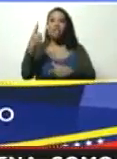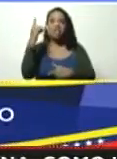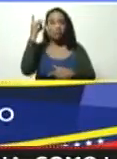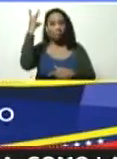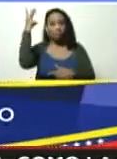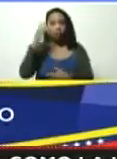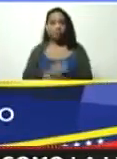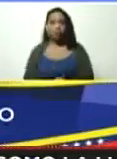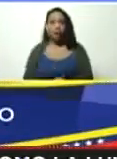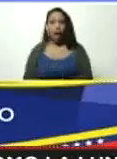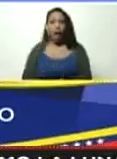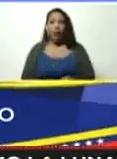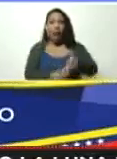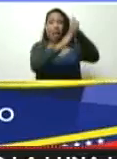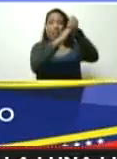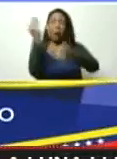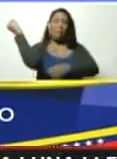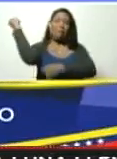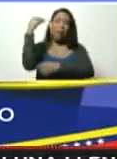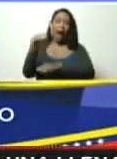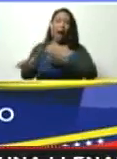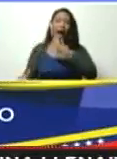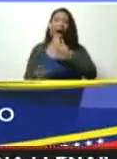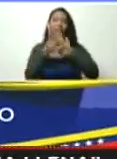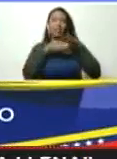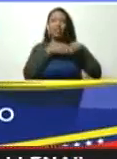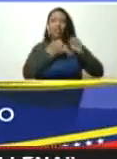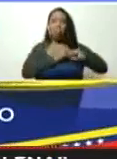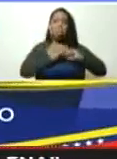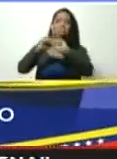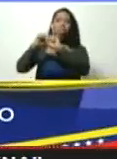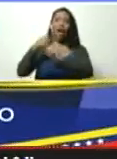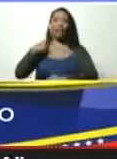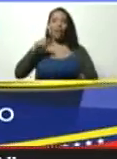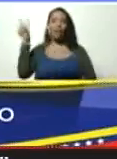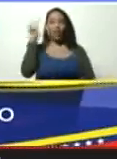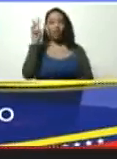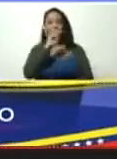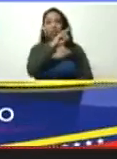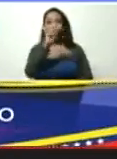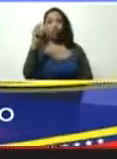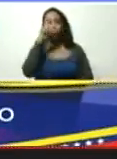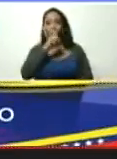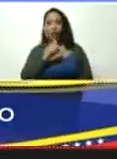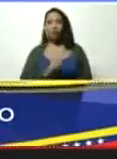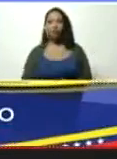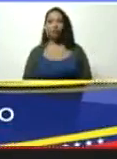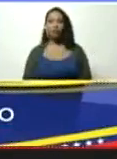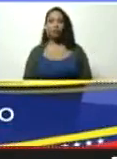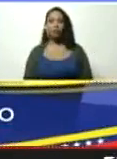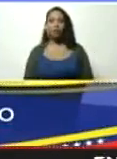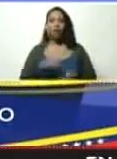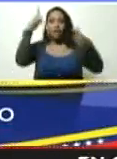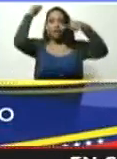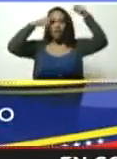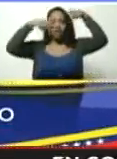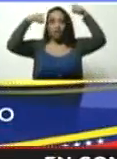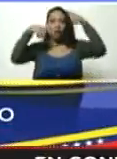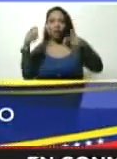Y el líder más anticaudillista que ha tenido Venezuela en 200 años es Hugo Chávez.